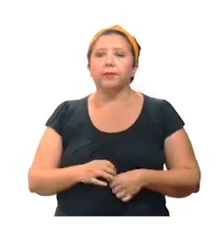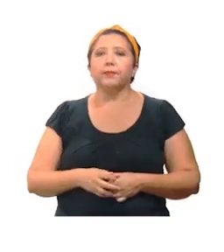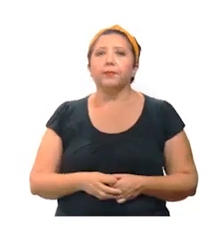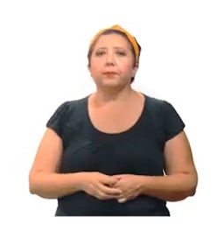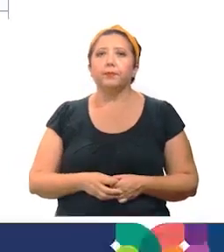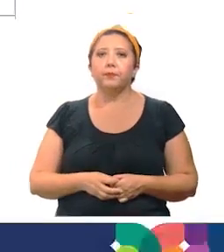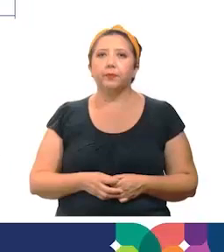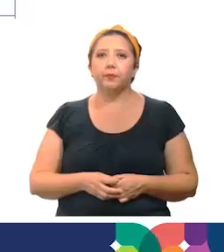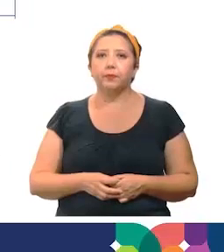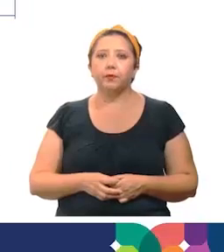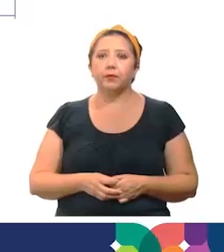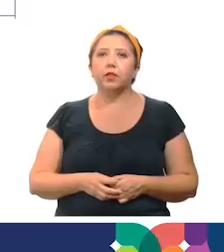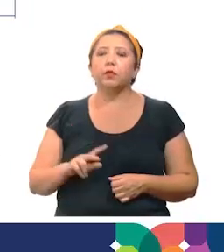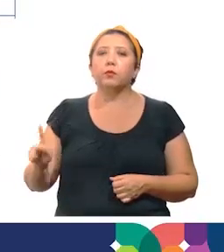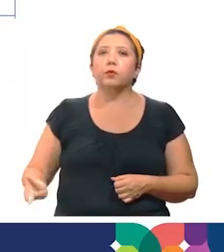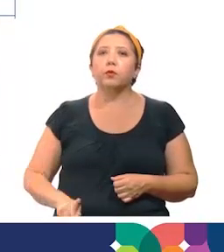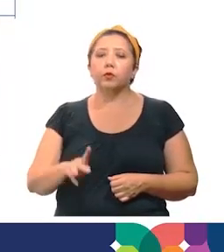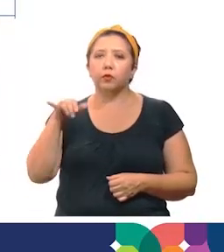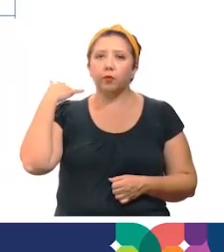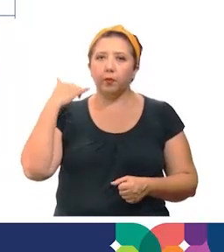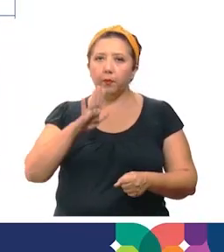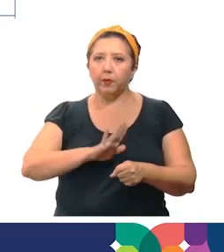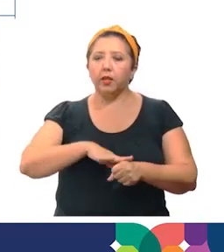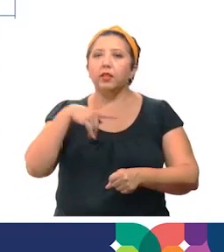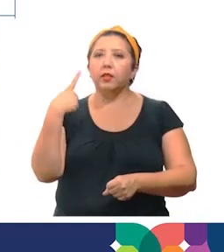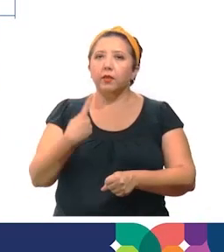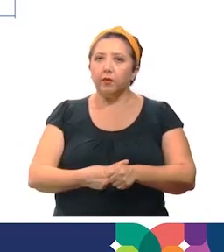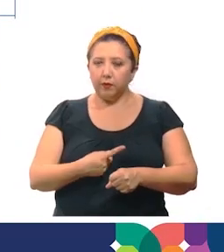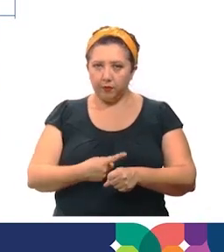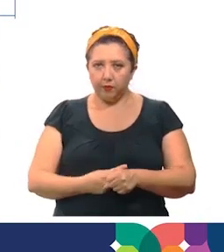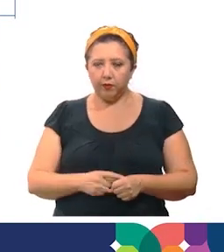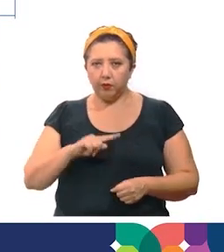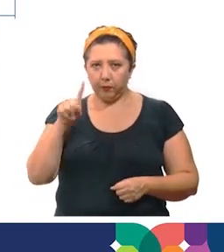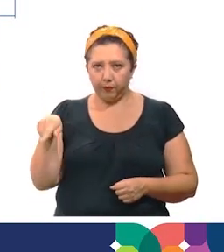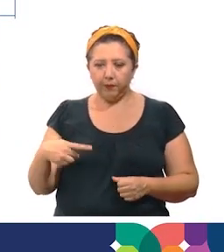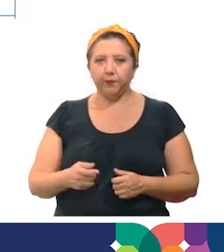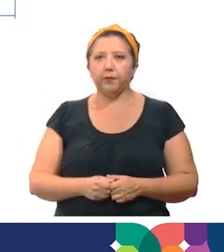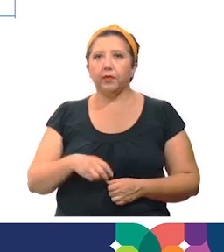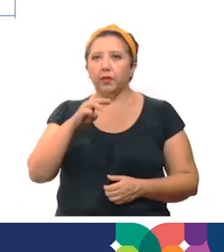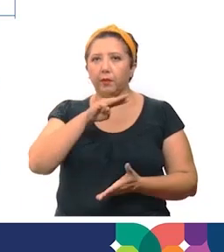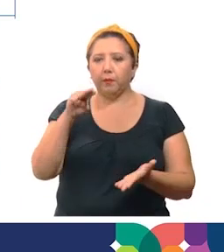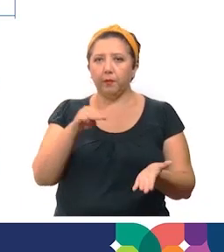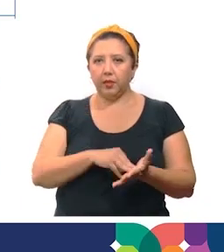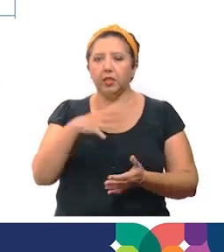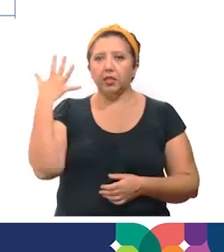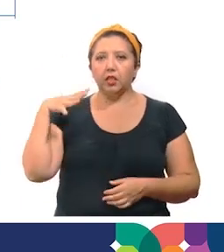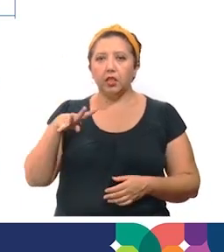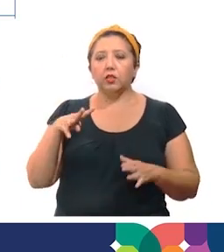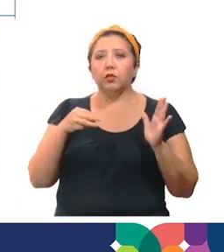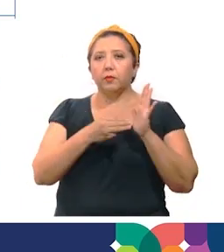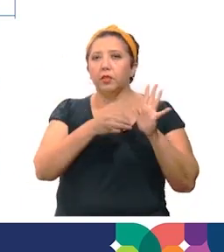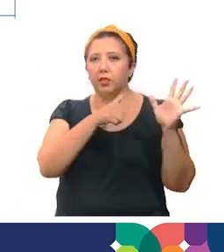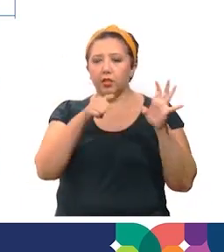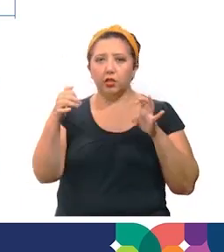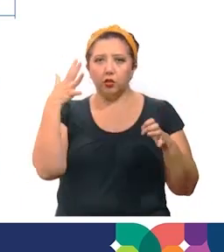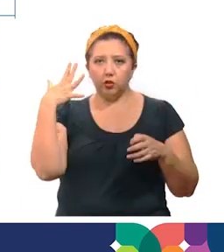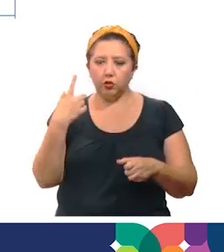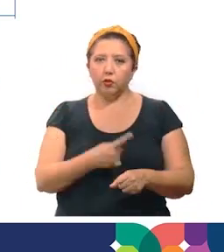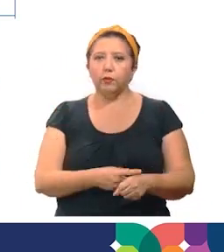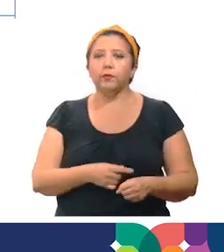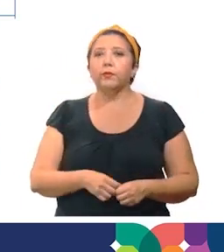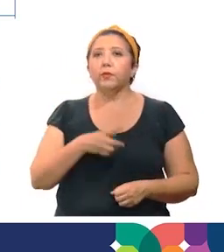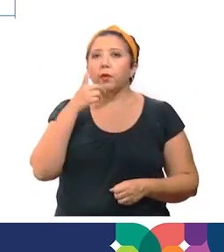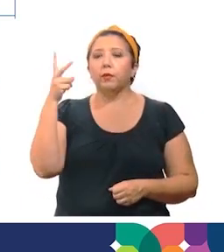estado. Los municipios de Yucatán con mayor número de personas contagiadas son Mérida con 19.605